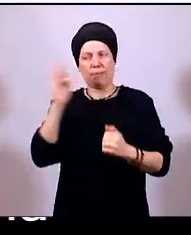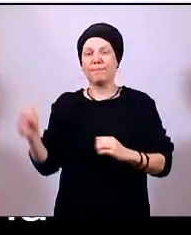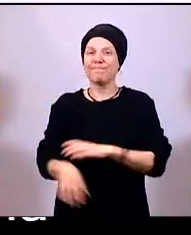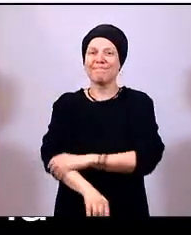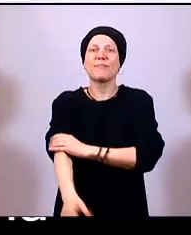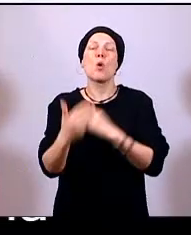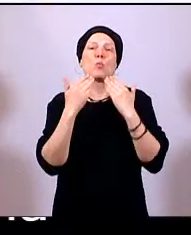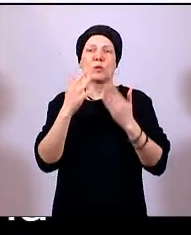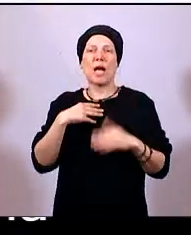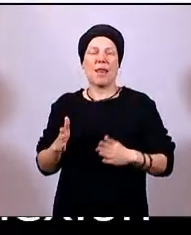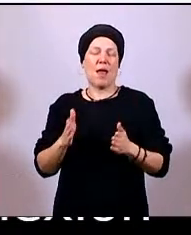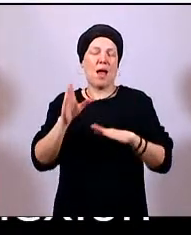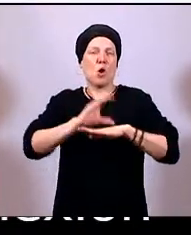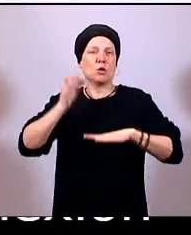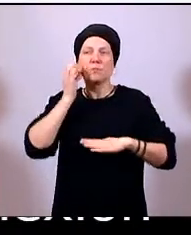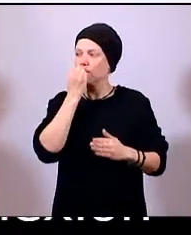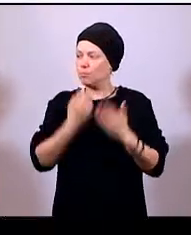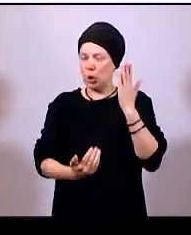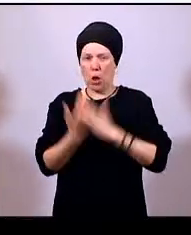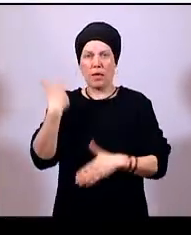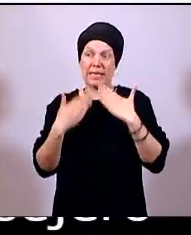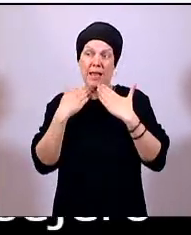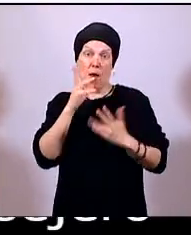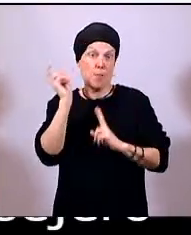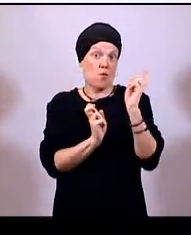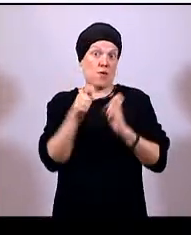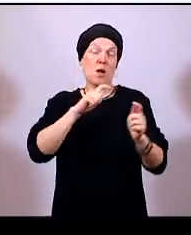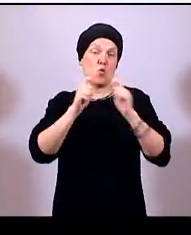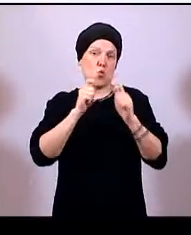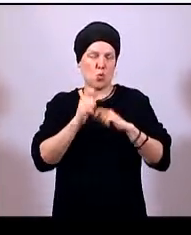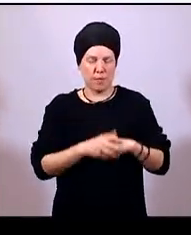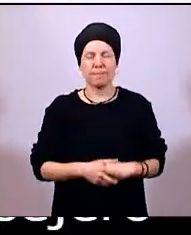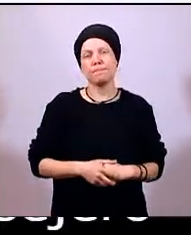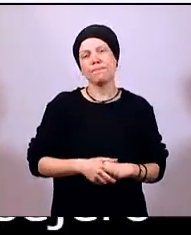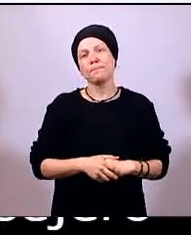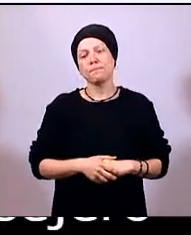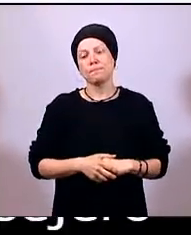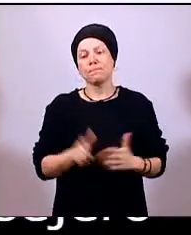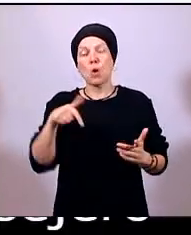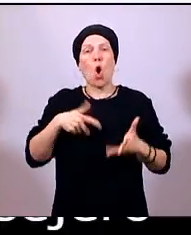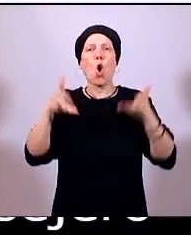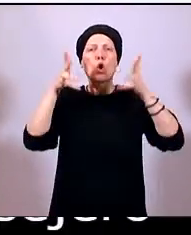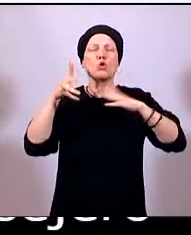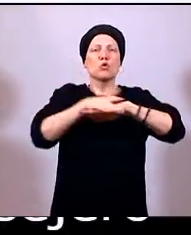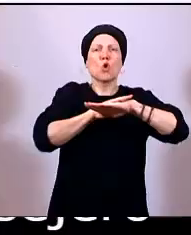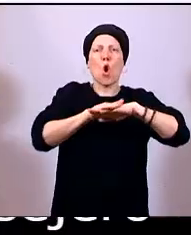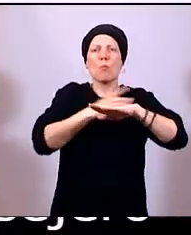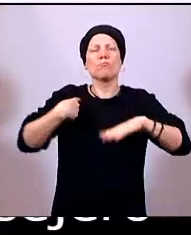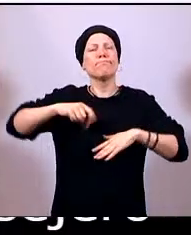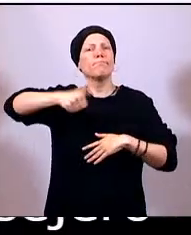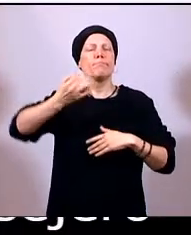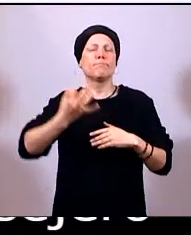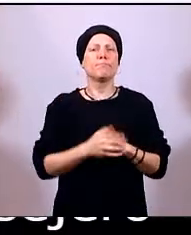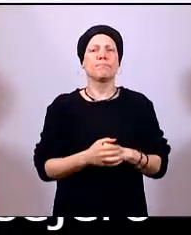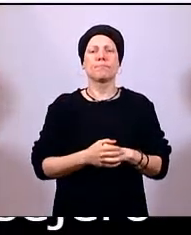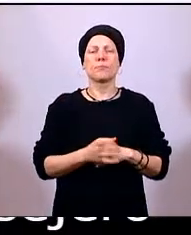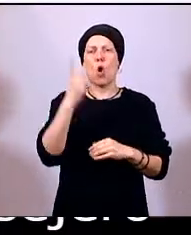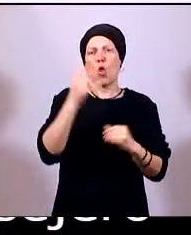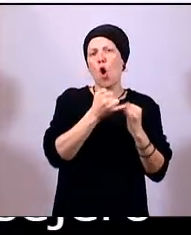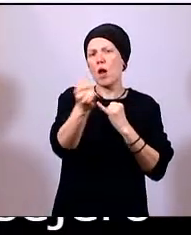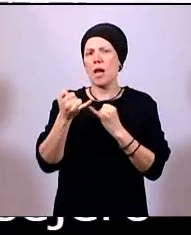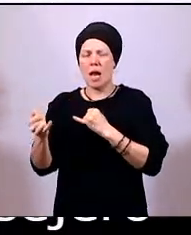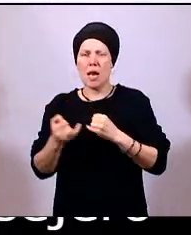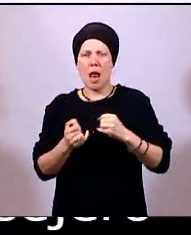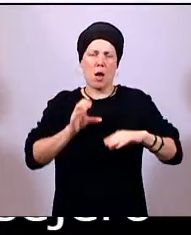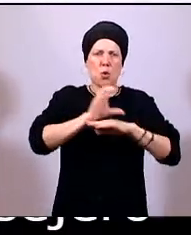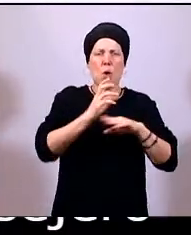gracias, consejera. Buenos días a todos y gracias por asistir a la rueda de prensa. Hoy en el Consejo de Gobierno hemos aprobado 2 líneas de ayuda para